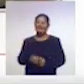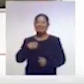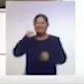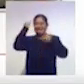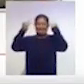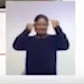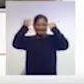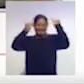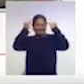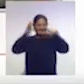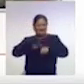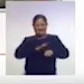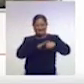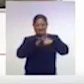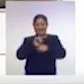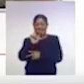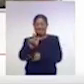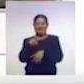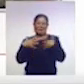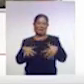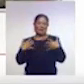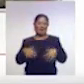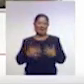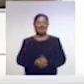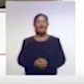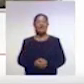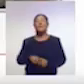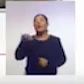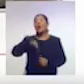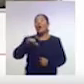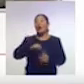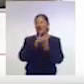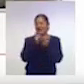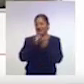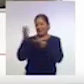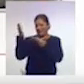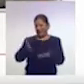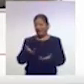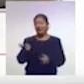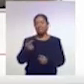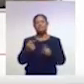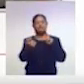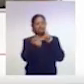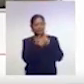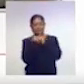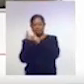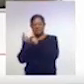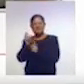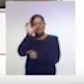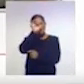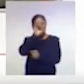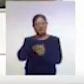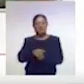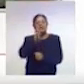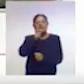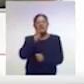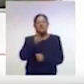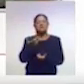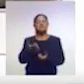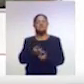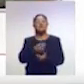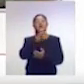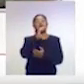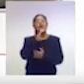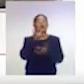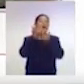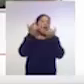se nos va a venir a partir del próximo lunes, pero bueno, hoy traemos un libro relacionado con la divulgación de la ciencia. Se trata de Crónicas de la